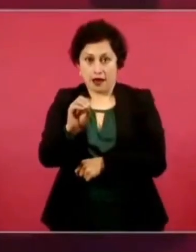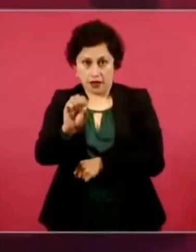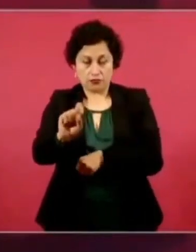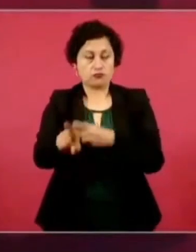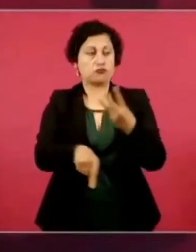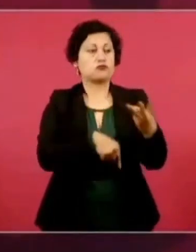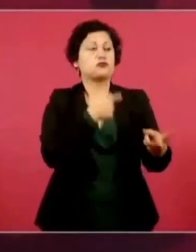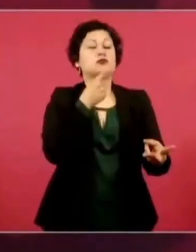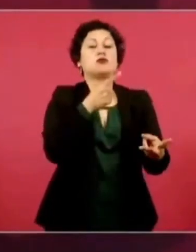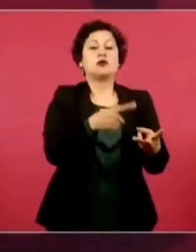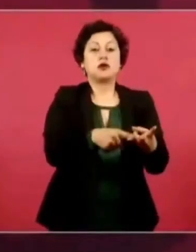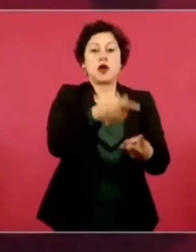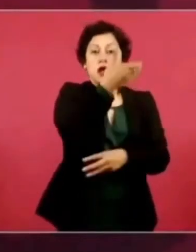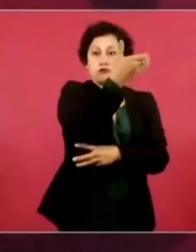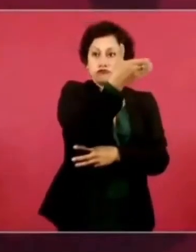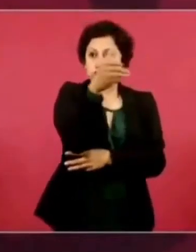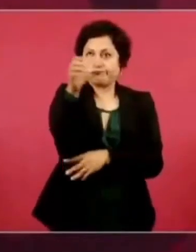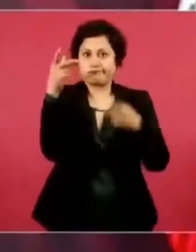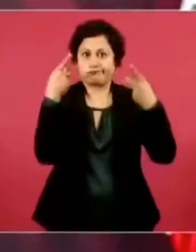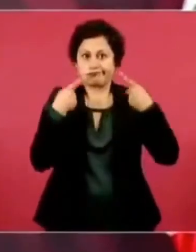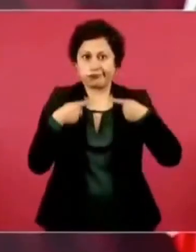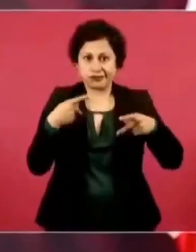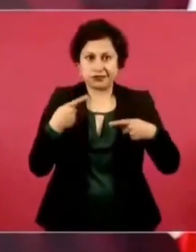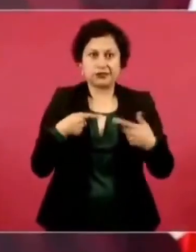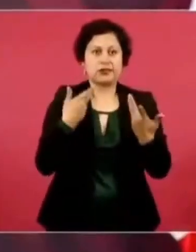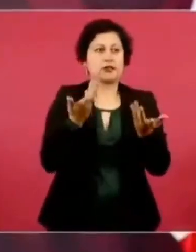los campesinos, a los pescadores,